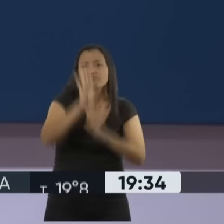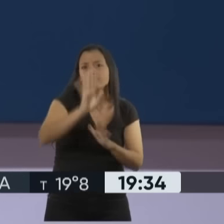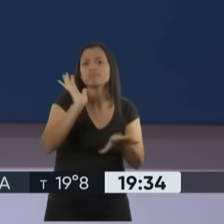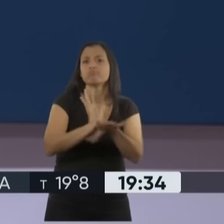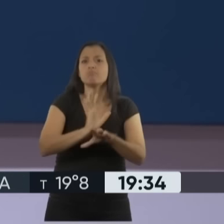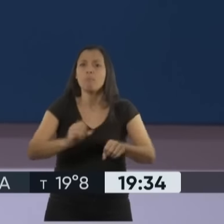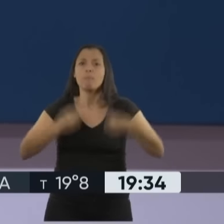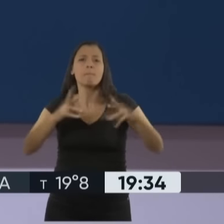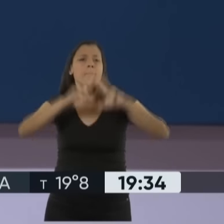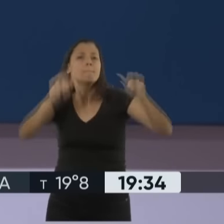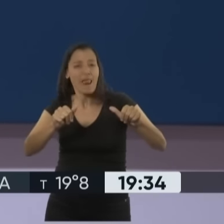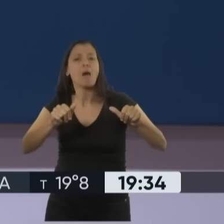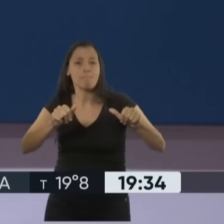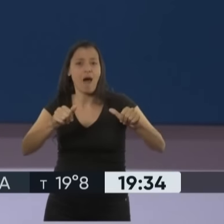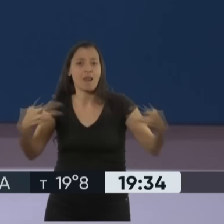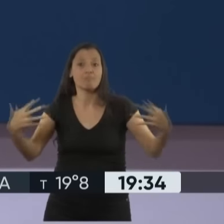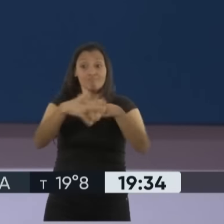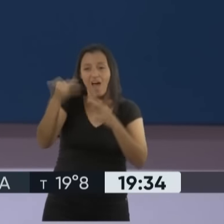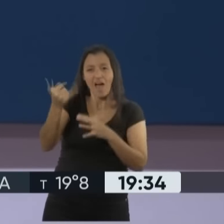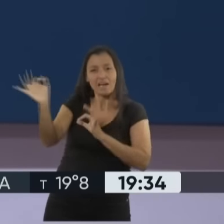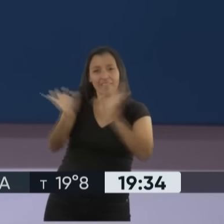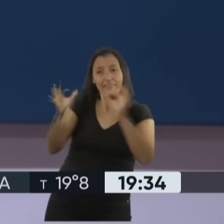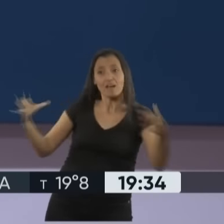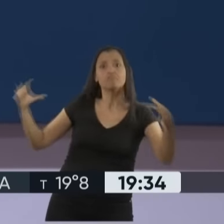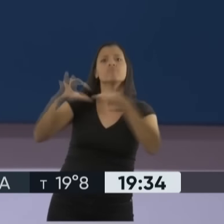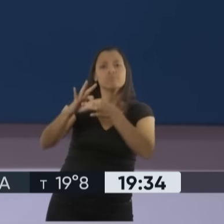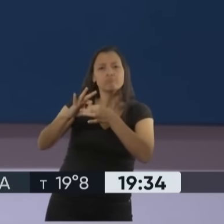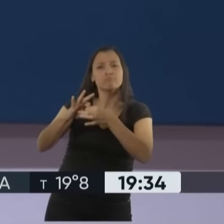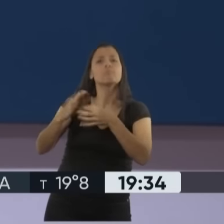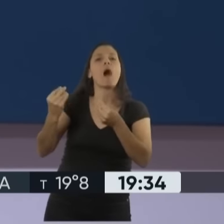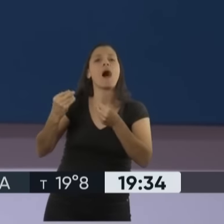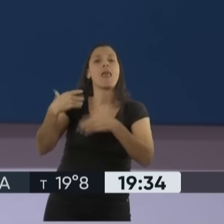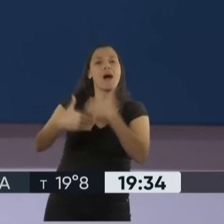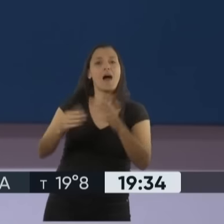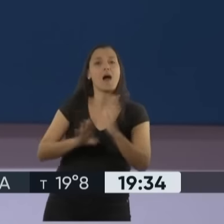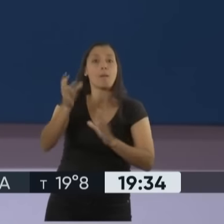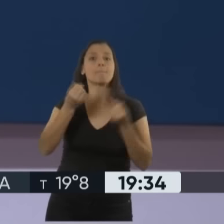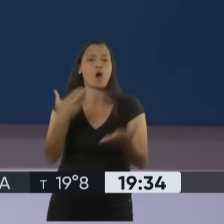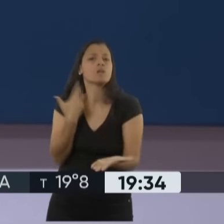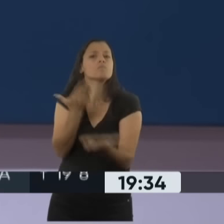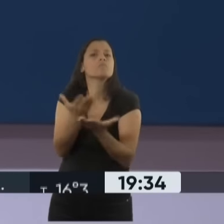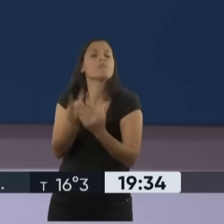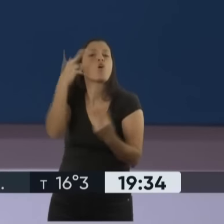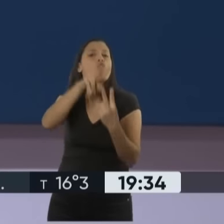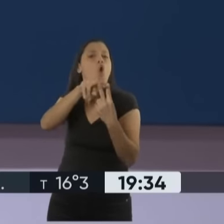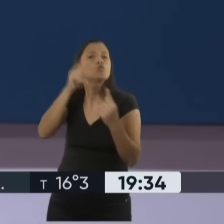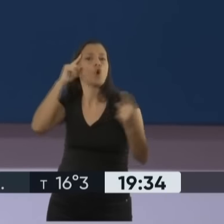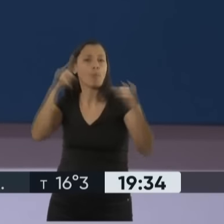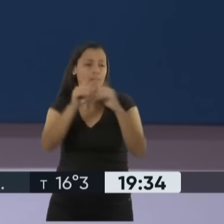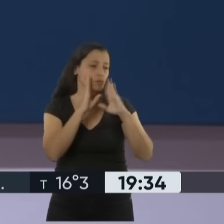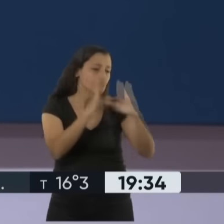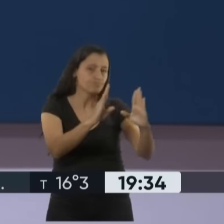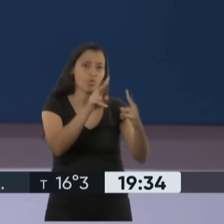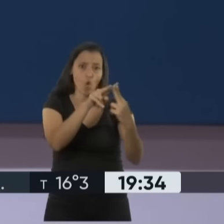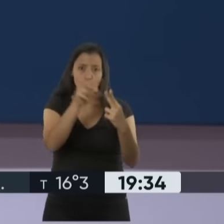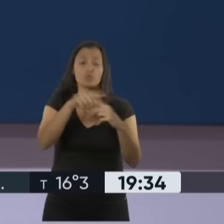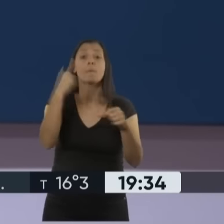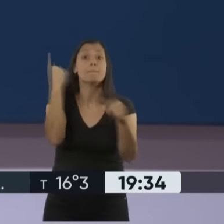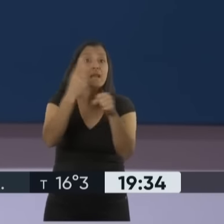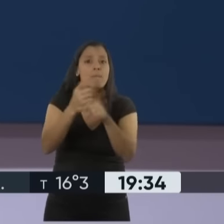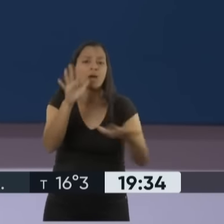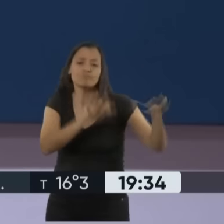una verdadera asociación estratégica común les propongo dos grandes objetivos organizamos